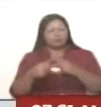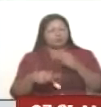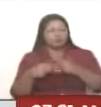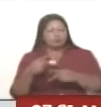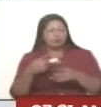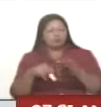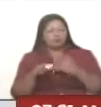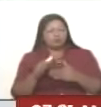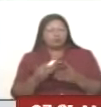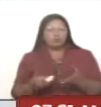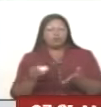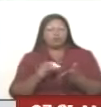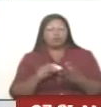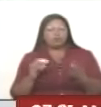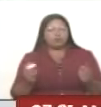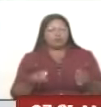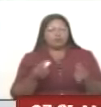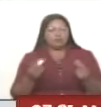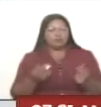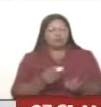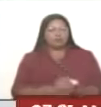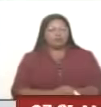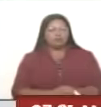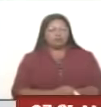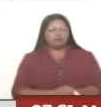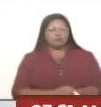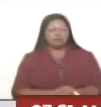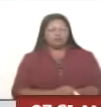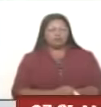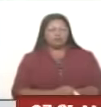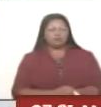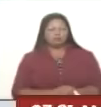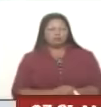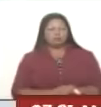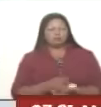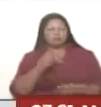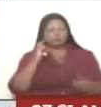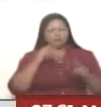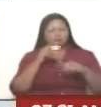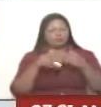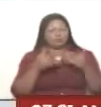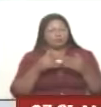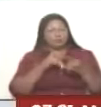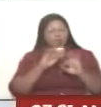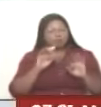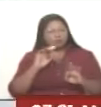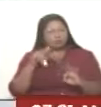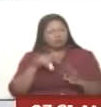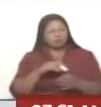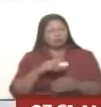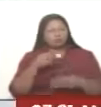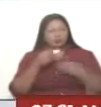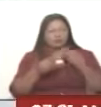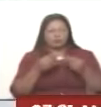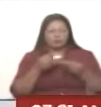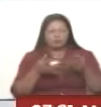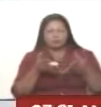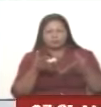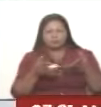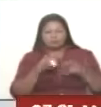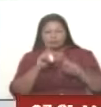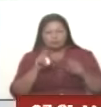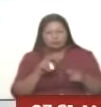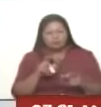vaya reactivando progresivamente. Y la perspectiva, para finalizar, Yaure, que está ahí con una